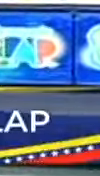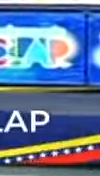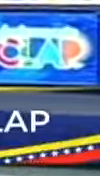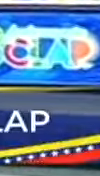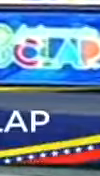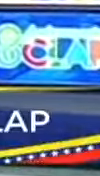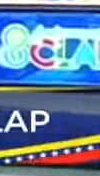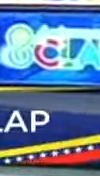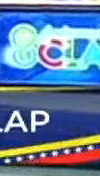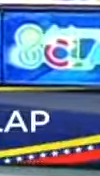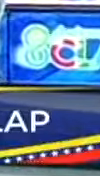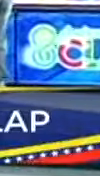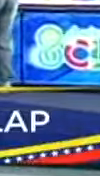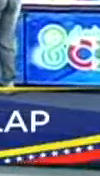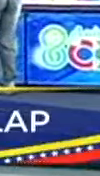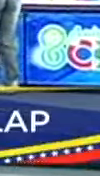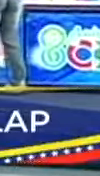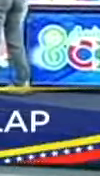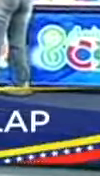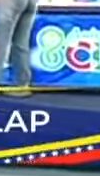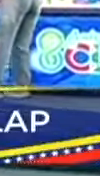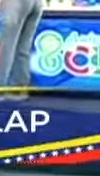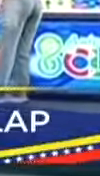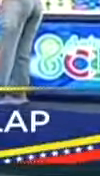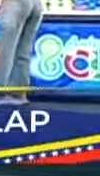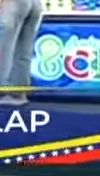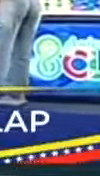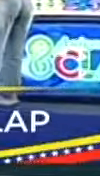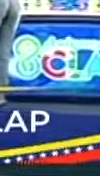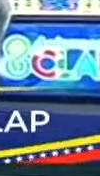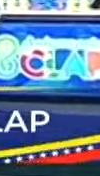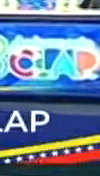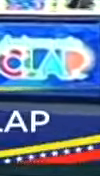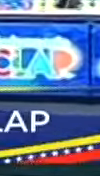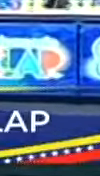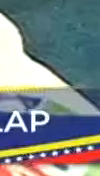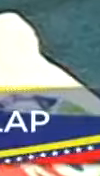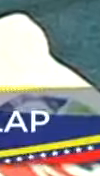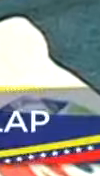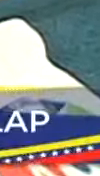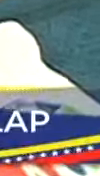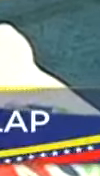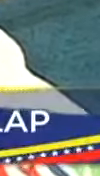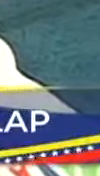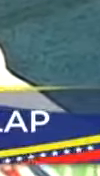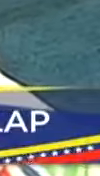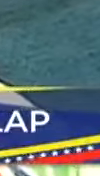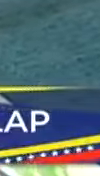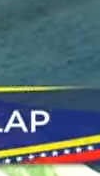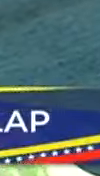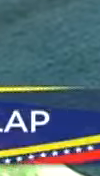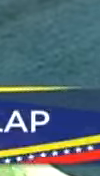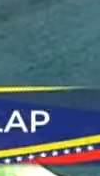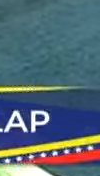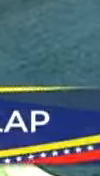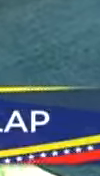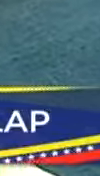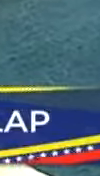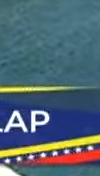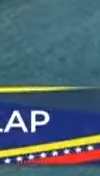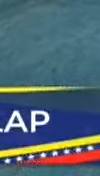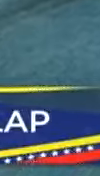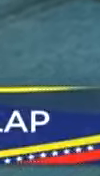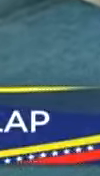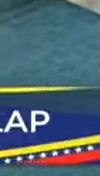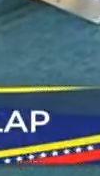aquí se lo voy a colocar. Comente, comente. Un cuadernillo que es el acompañamiento justamente y el